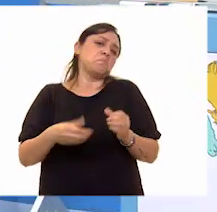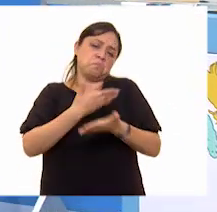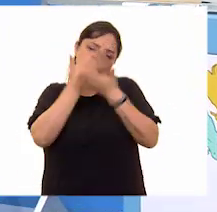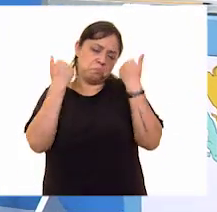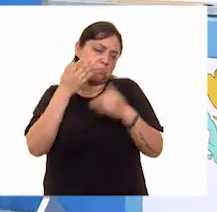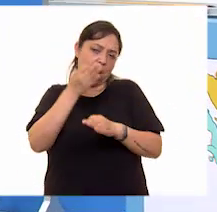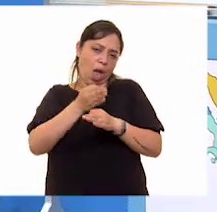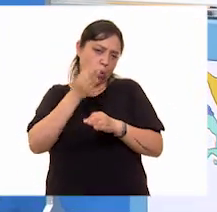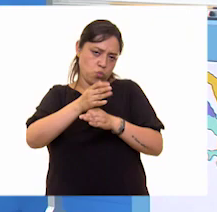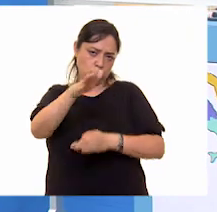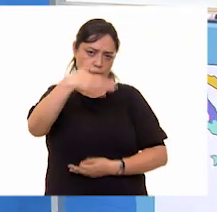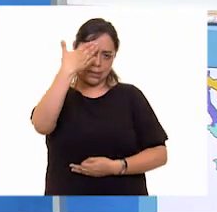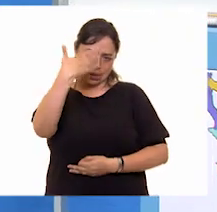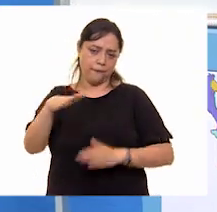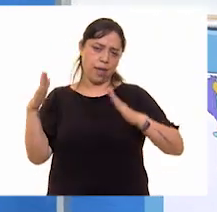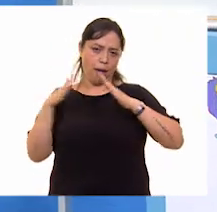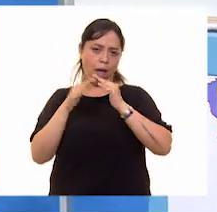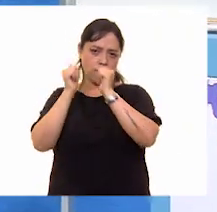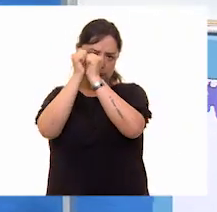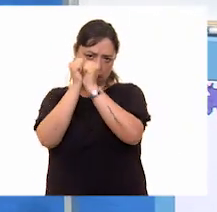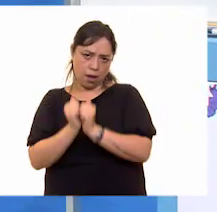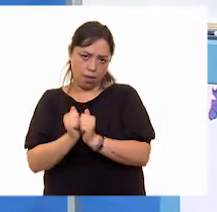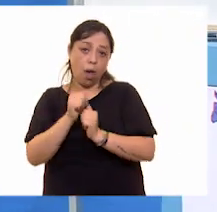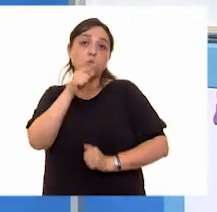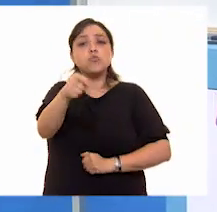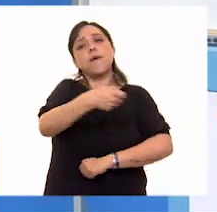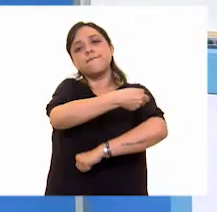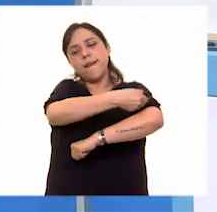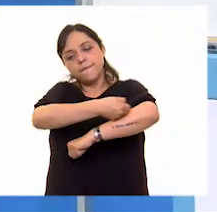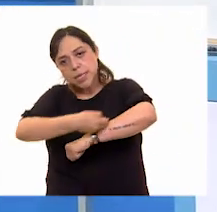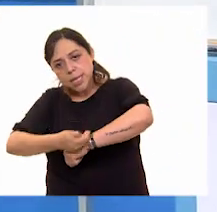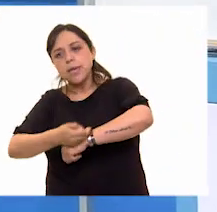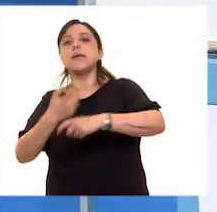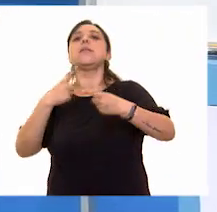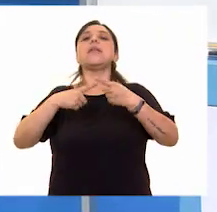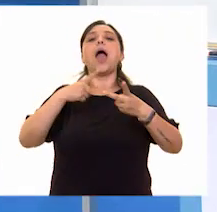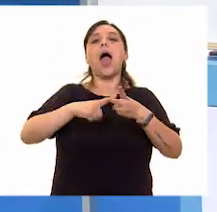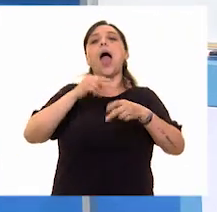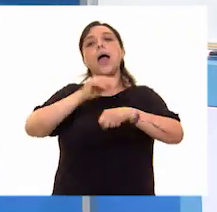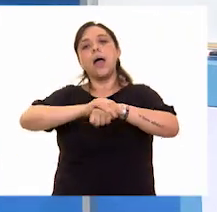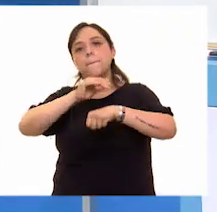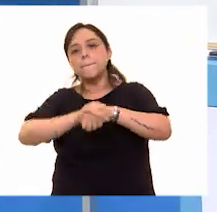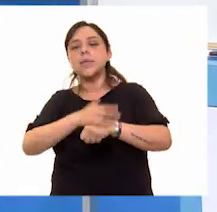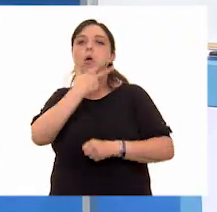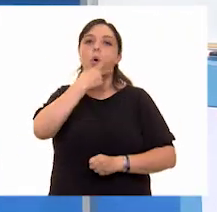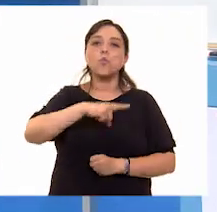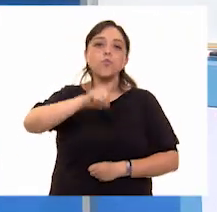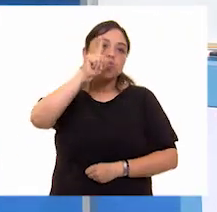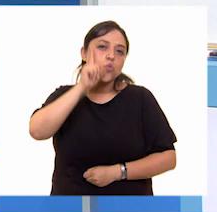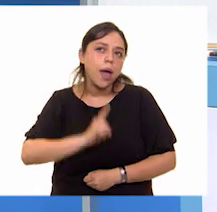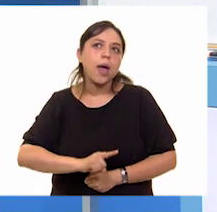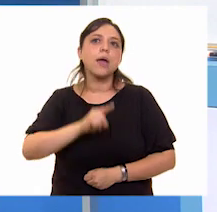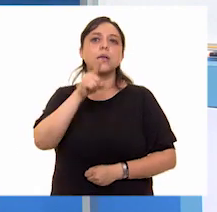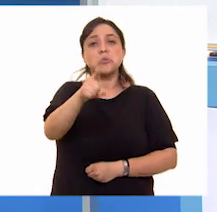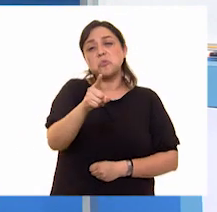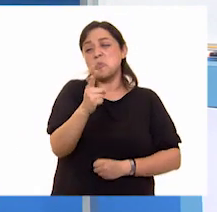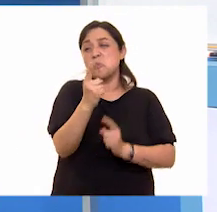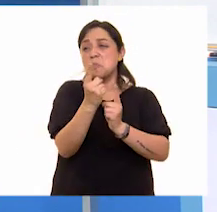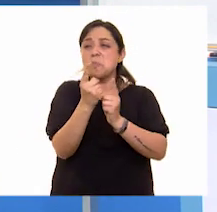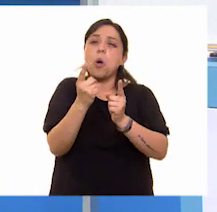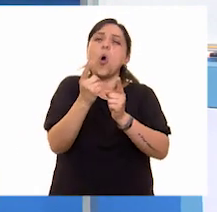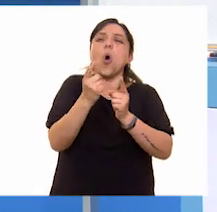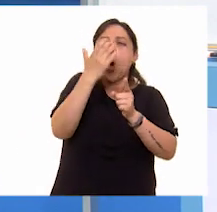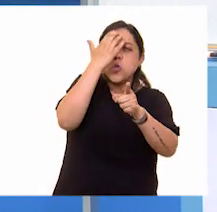en aislamiento. Lo pueden enviar a sus familiares, a sus amigas y amigos, conocidos,